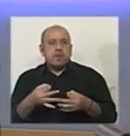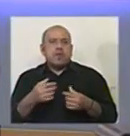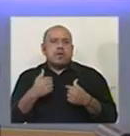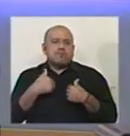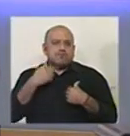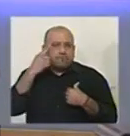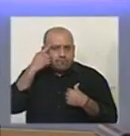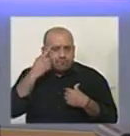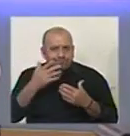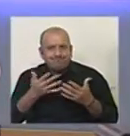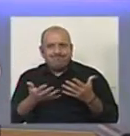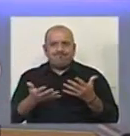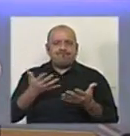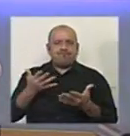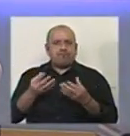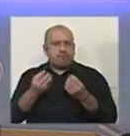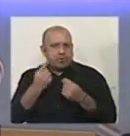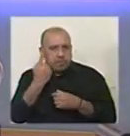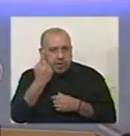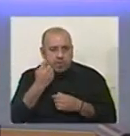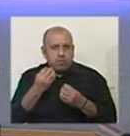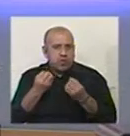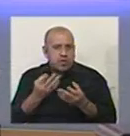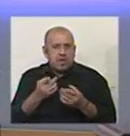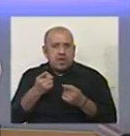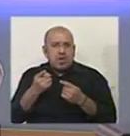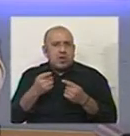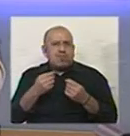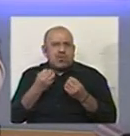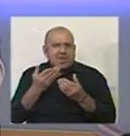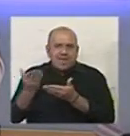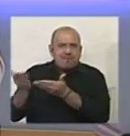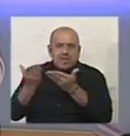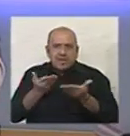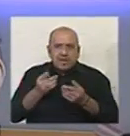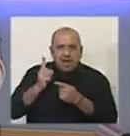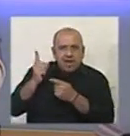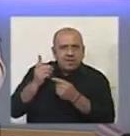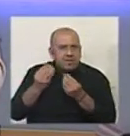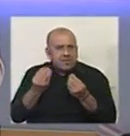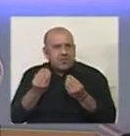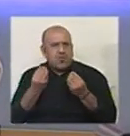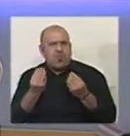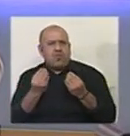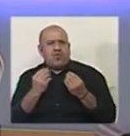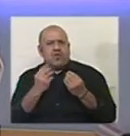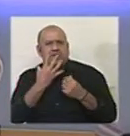deja llenos de perplejidad, ¿no? Porque primero que nada, ¿por qué se lo sigue invitando? Es decir, ¿dónde está la seriedad? ¿Dónde